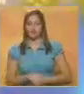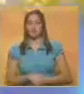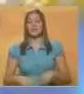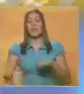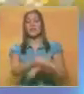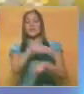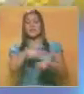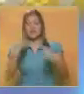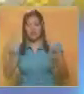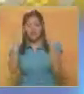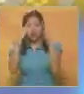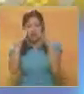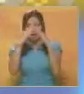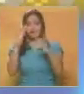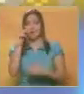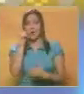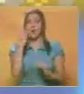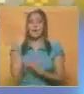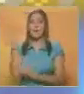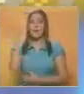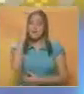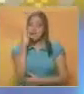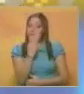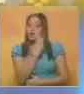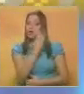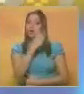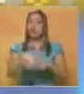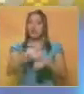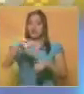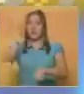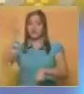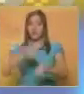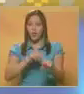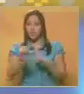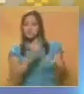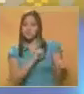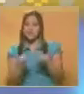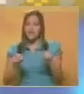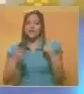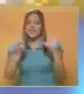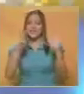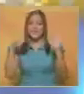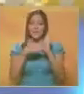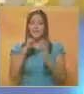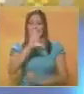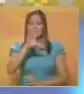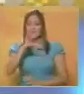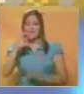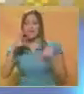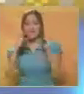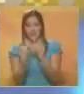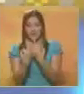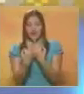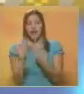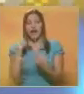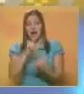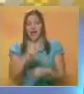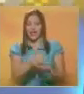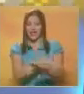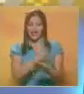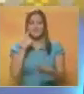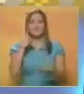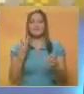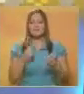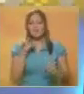El ministro para la Vivienda y Hábitat, Ricardo Molina, informó que el Gobierno Nacional ha movilizado a 7.500 familias de sus refugios